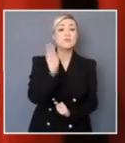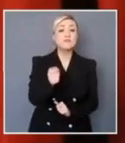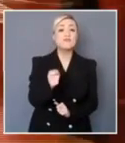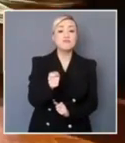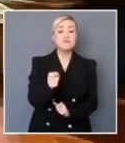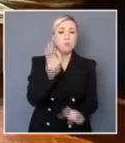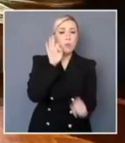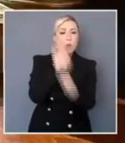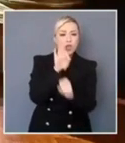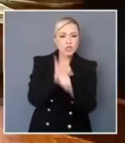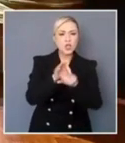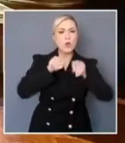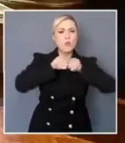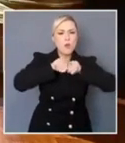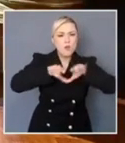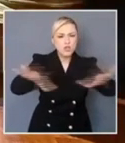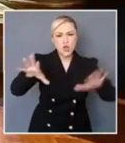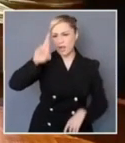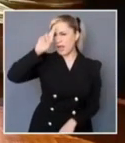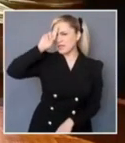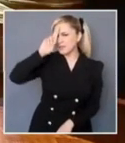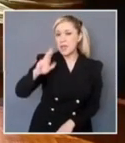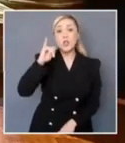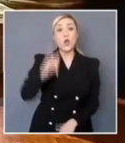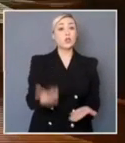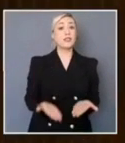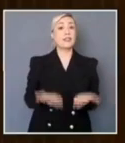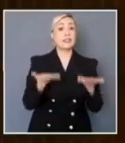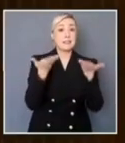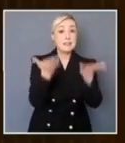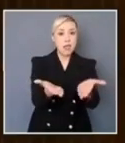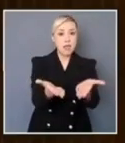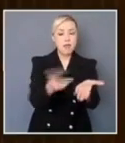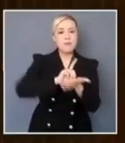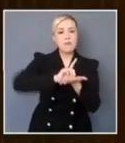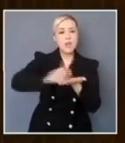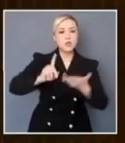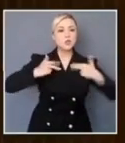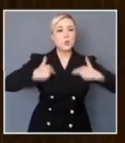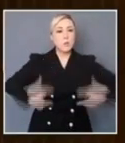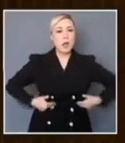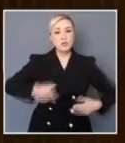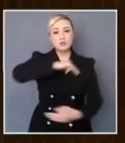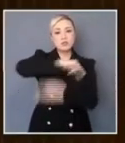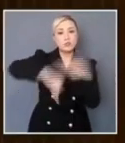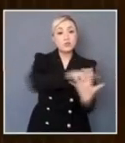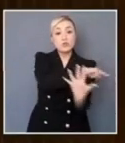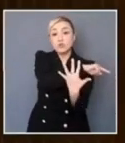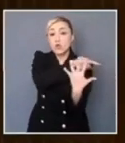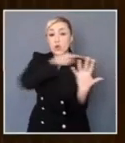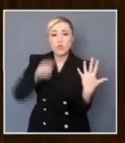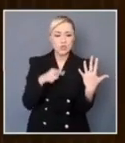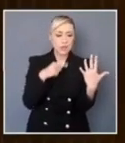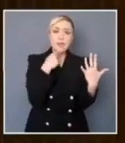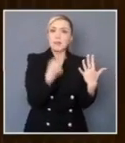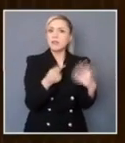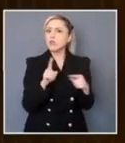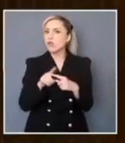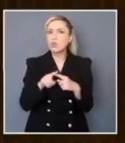protección, respeto y garantía de los derechos humanos contenidos en